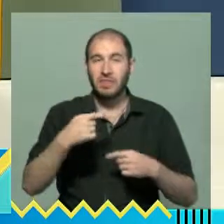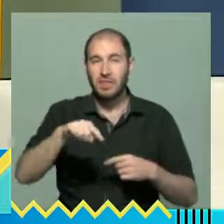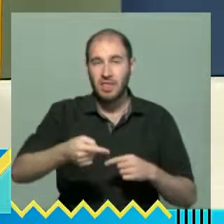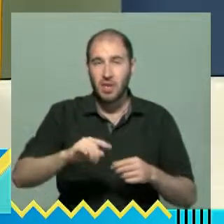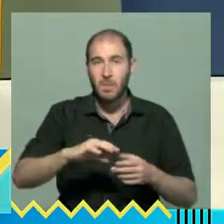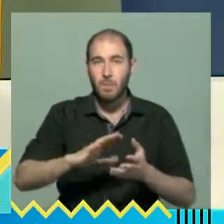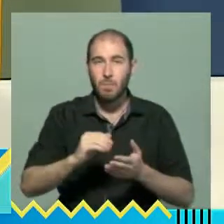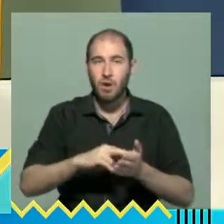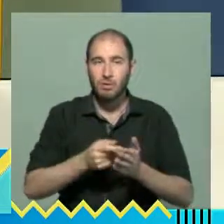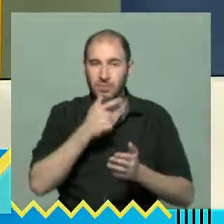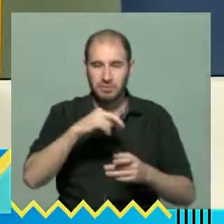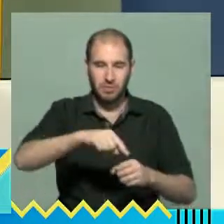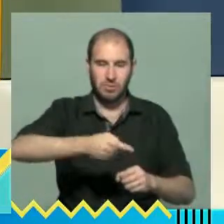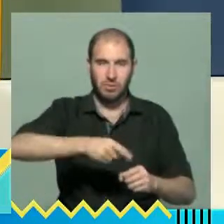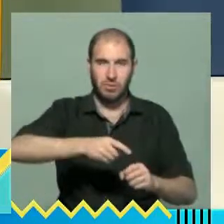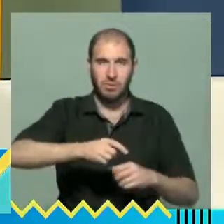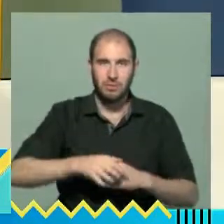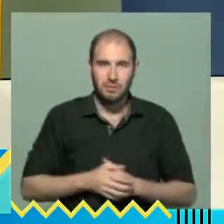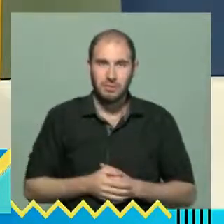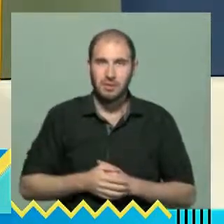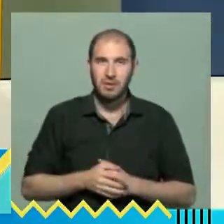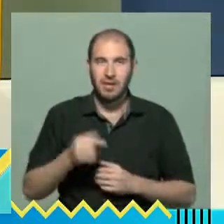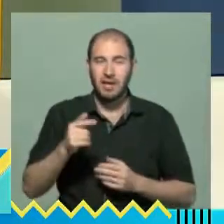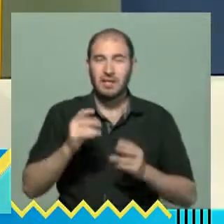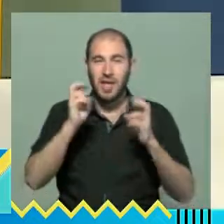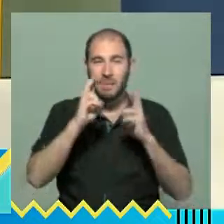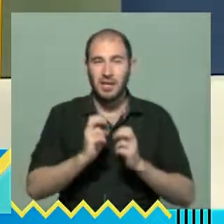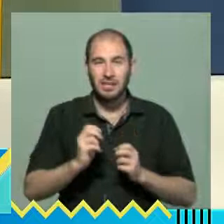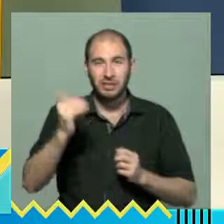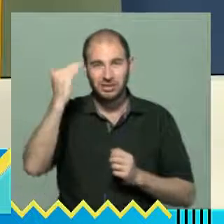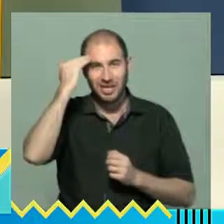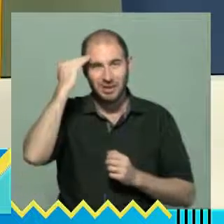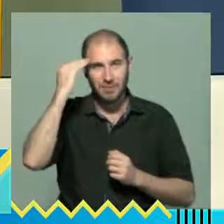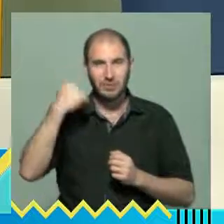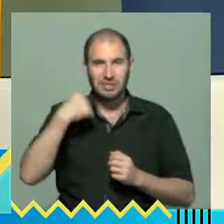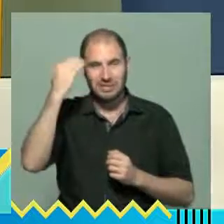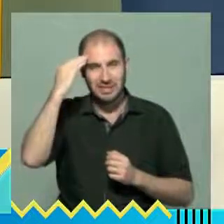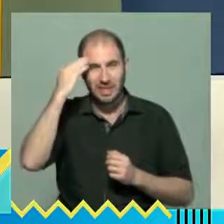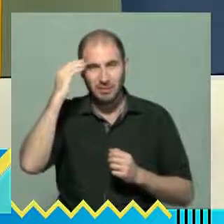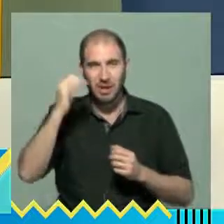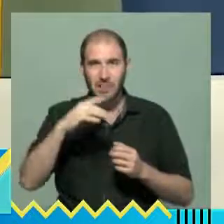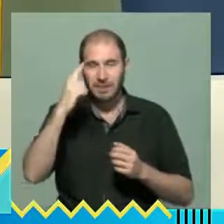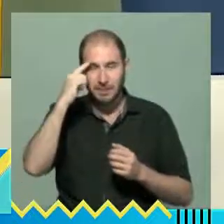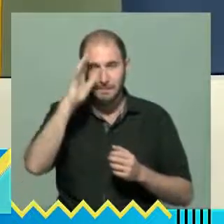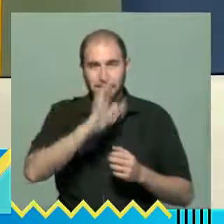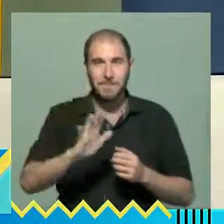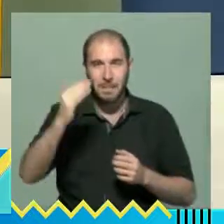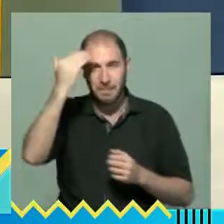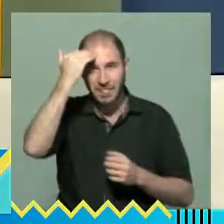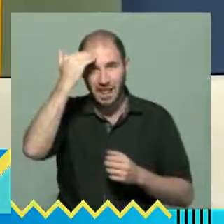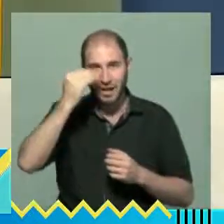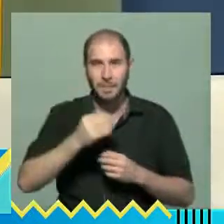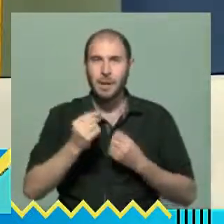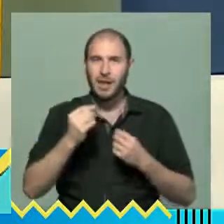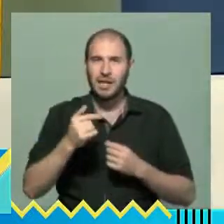todos los problemas los ve como un tornillo. Y esto está pasando con el estudio del cerebro. Es decir, yo trato de que el cerebro sean mis mapas mentales, no lo que es. ¿Para